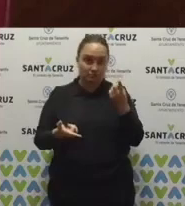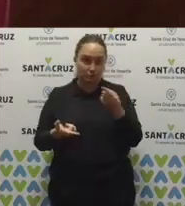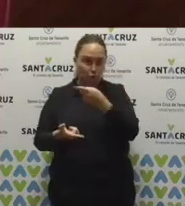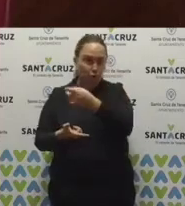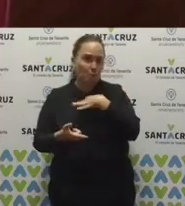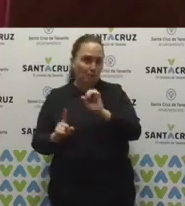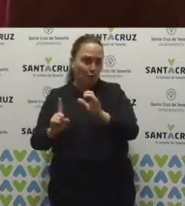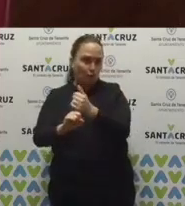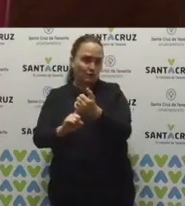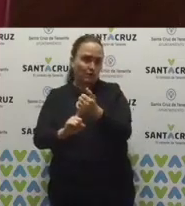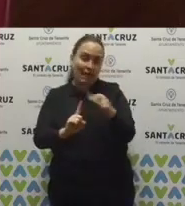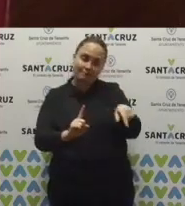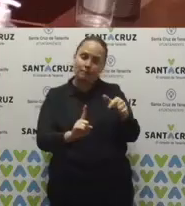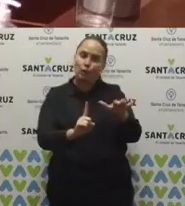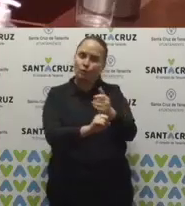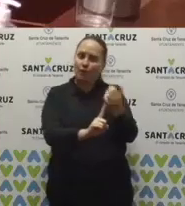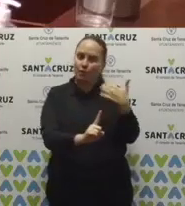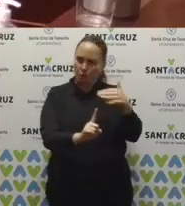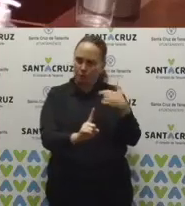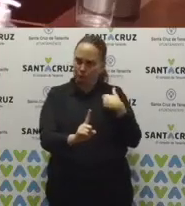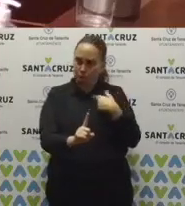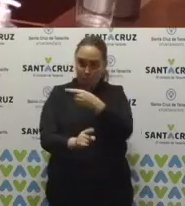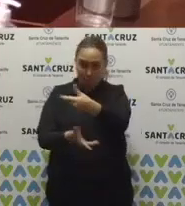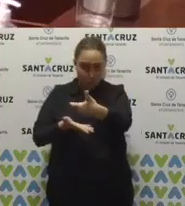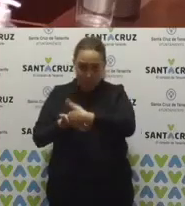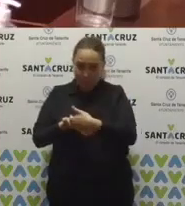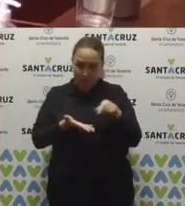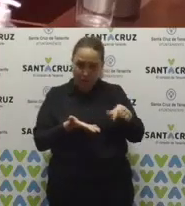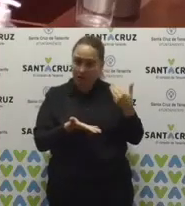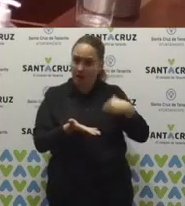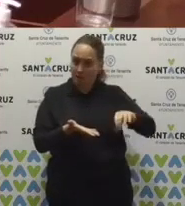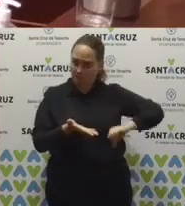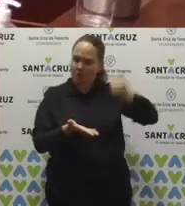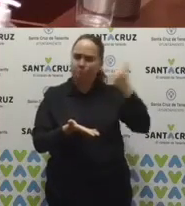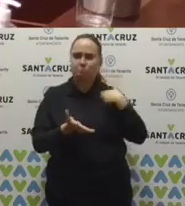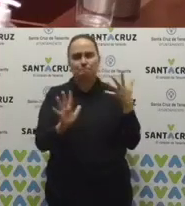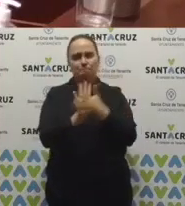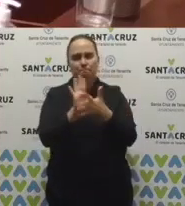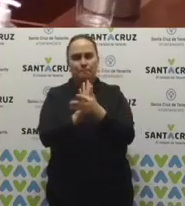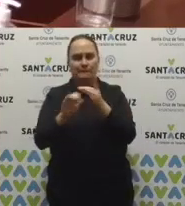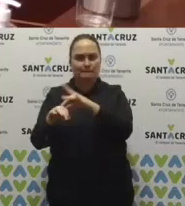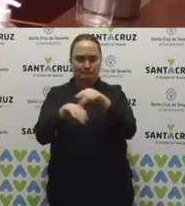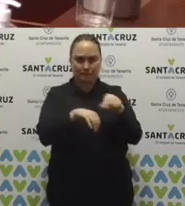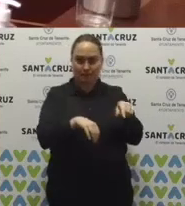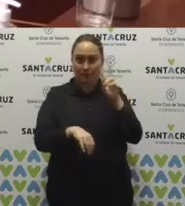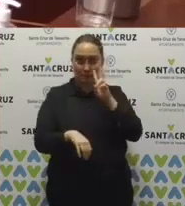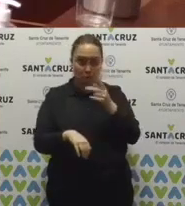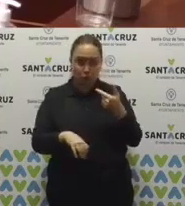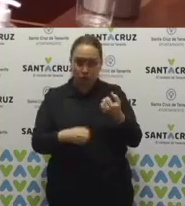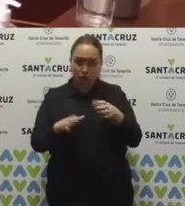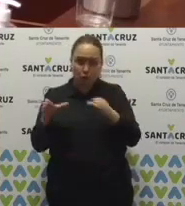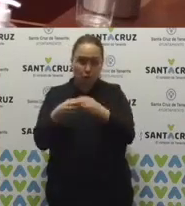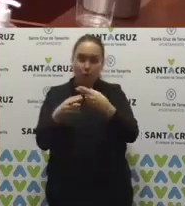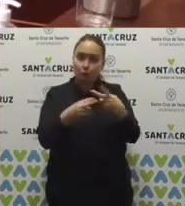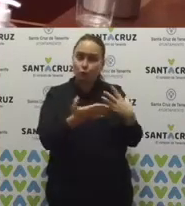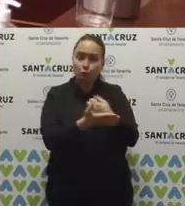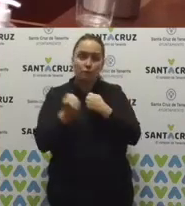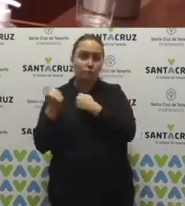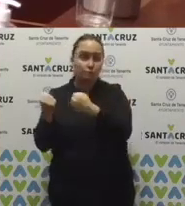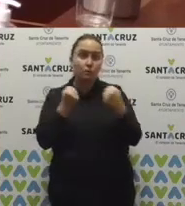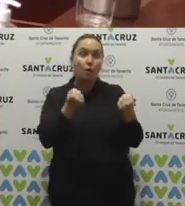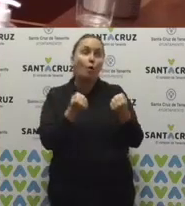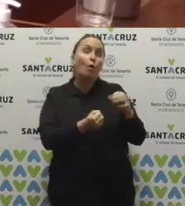lo que él está pidiendo en esta moción y que ya hemos aprobado como emoción institucional todas las fuerzas políticas algo que haya un nuevo